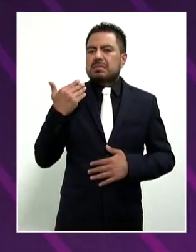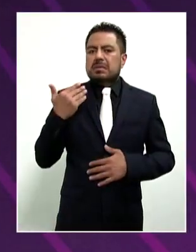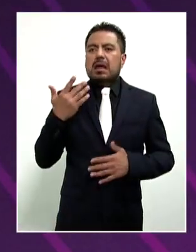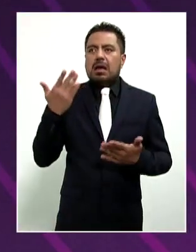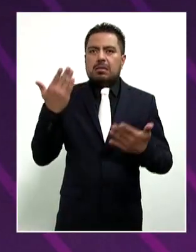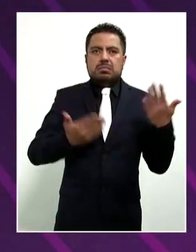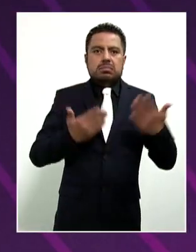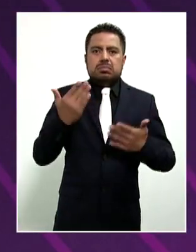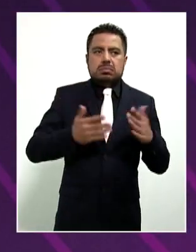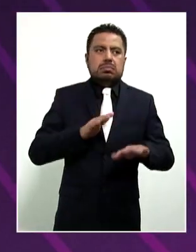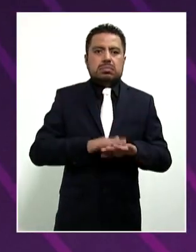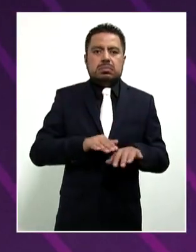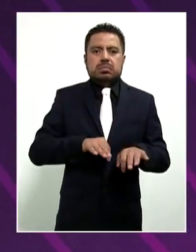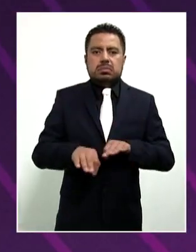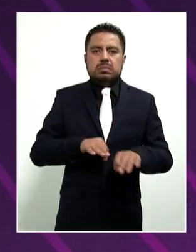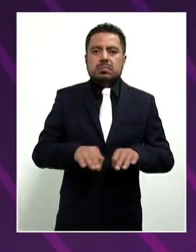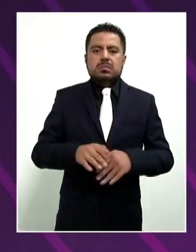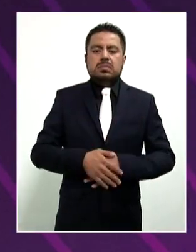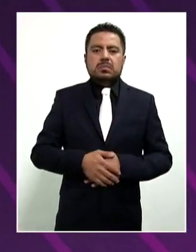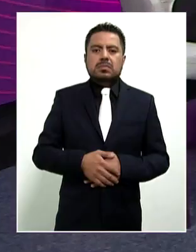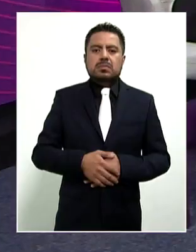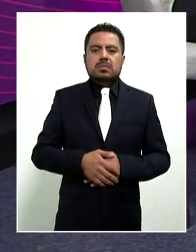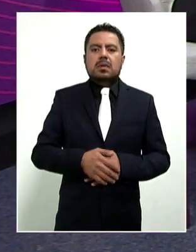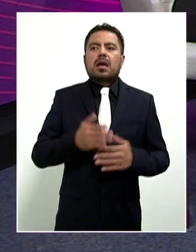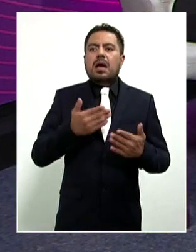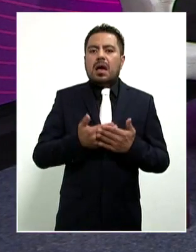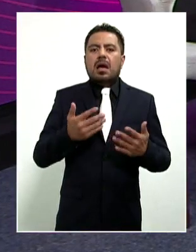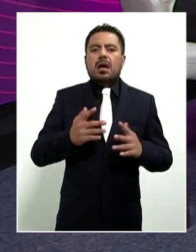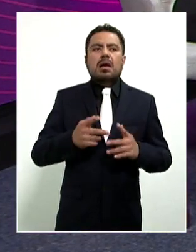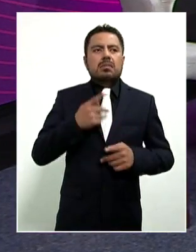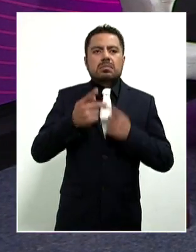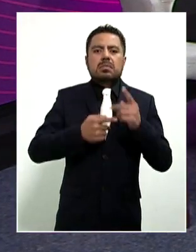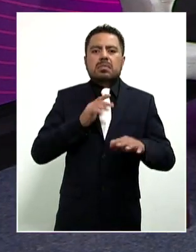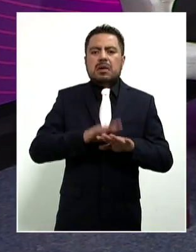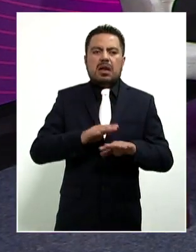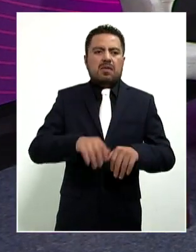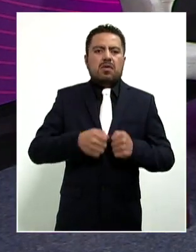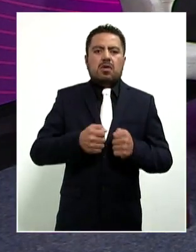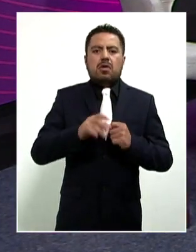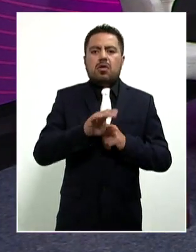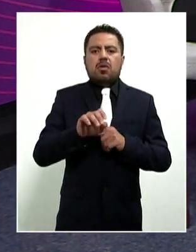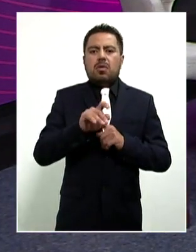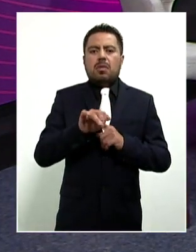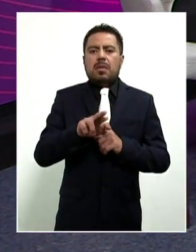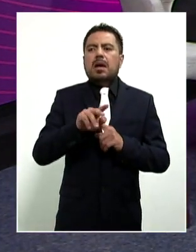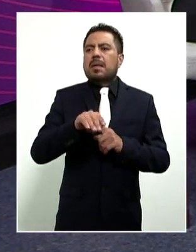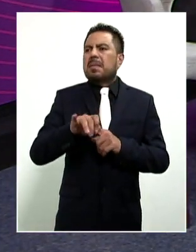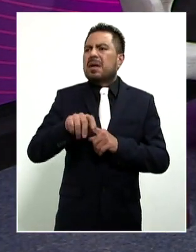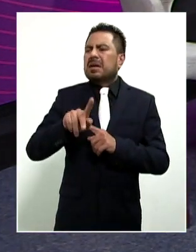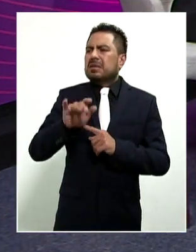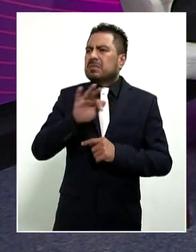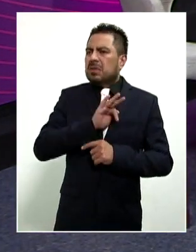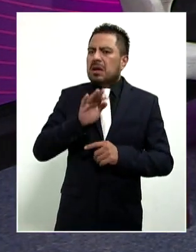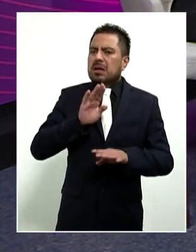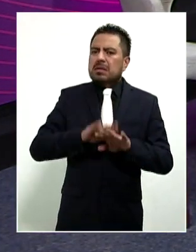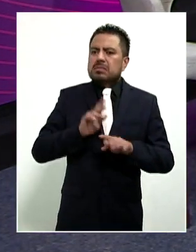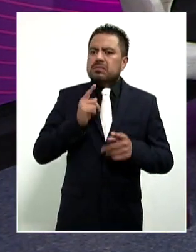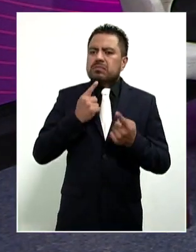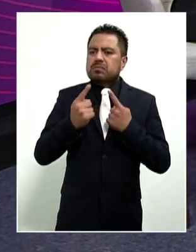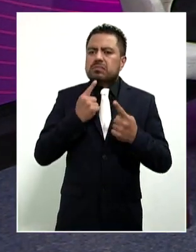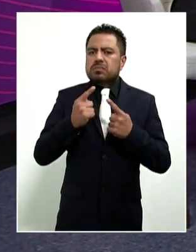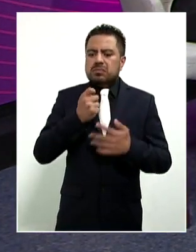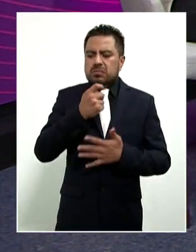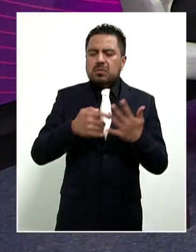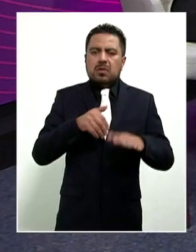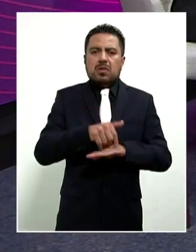estamos empezando a trabajar. Vamos a hablar más del fortalecimiento de la Comar, pero Marc, podemos hablar un poco más de las cifras,